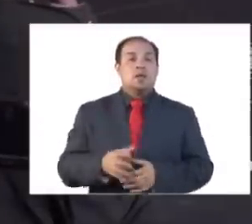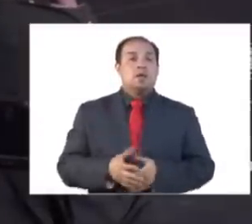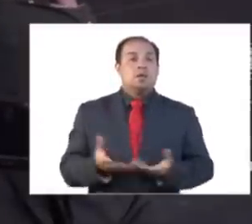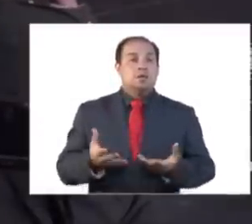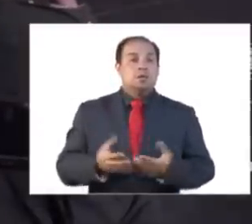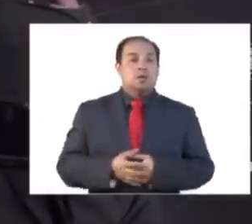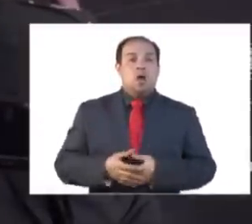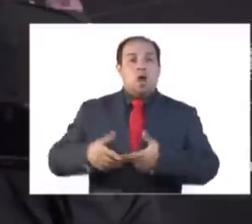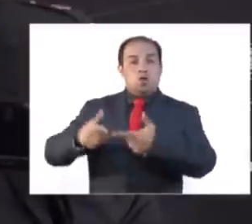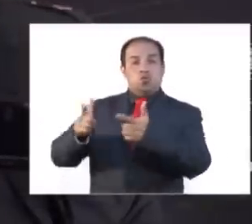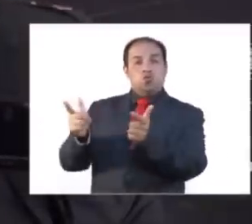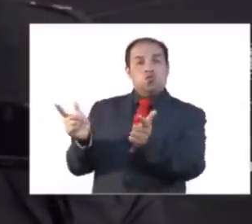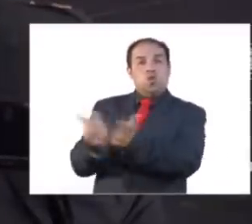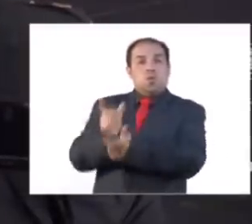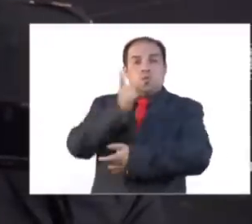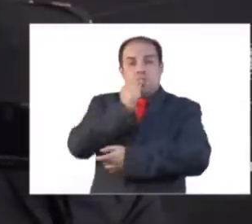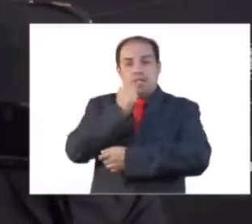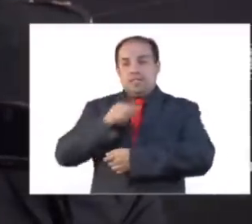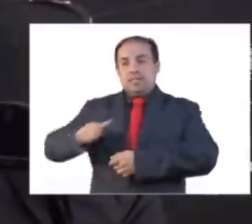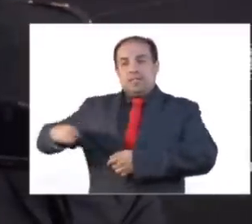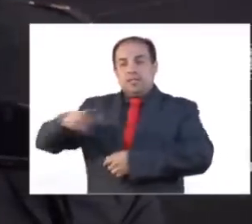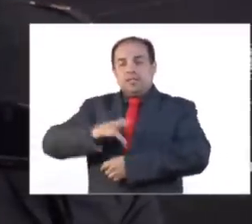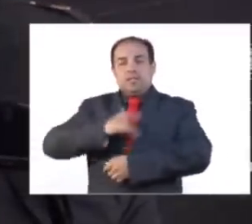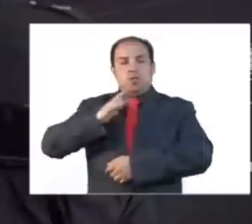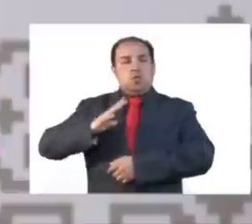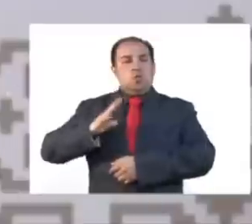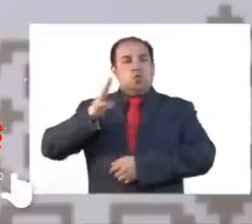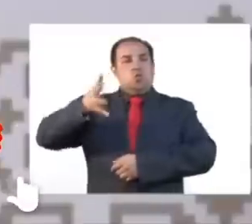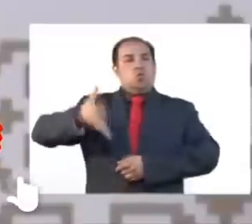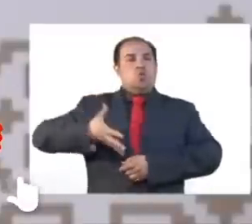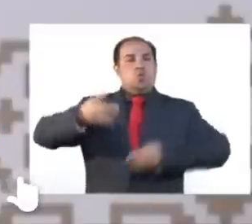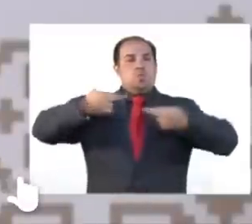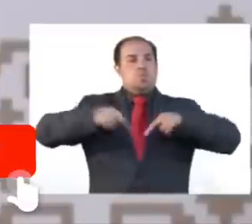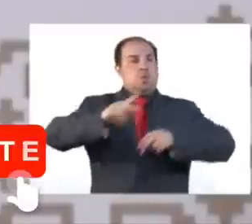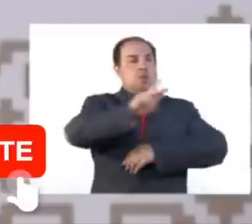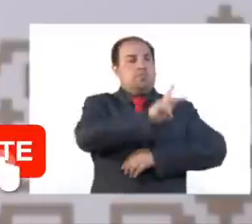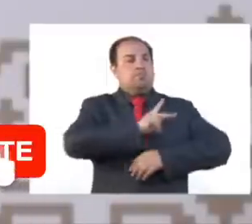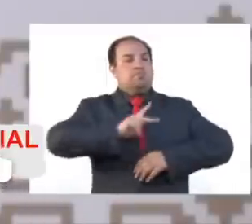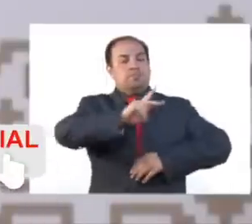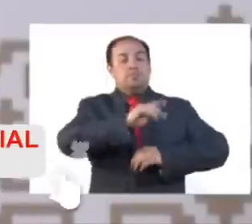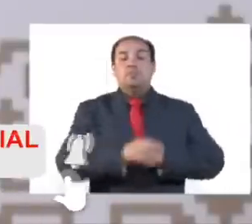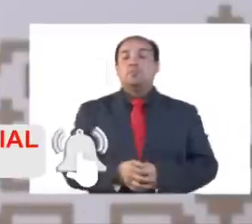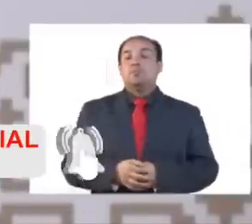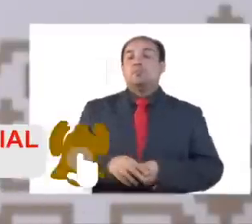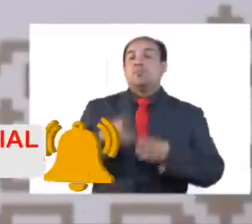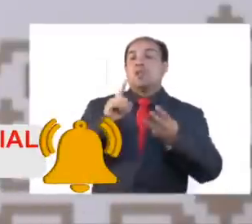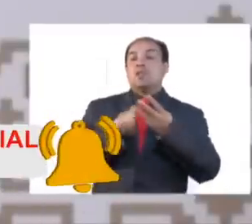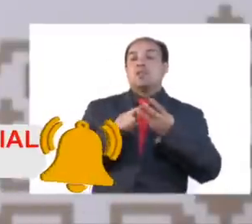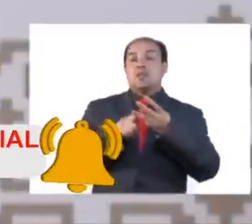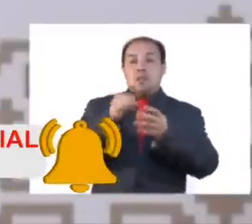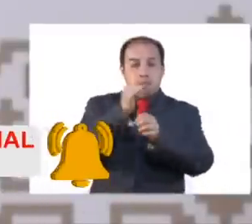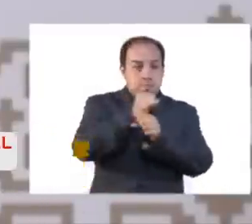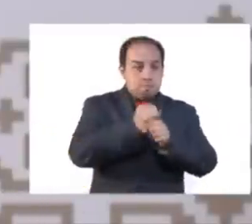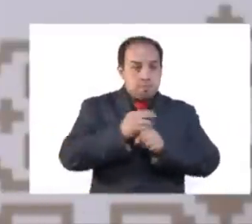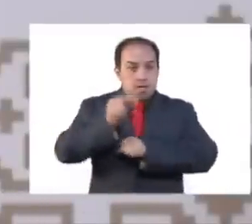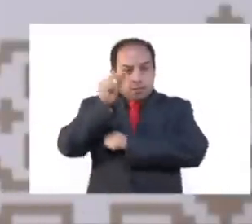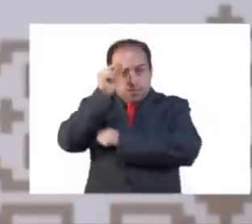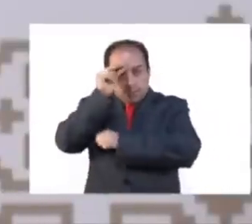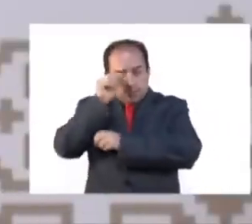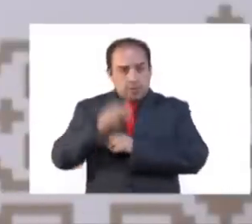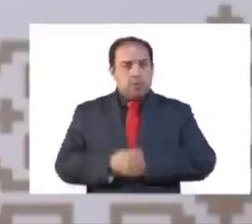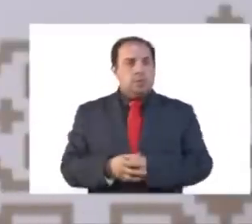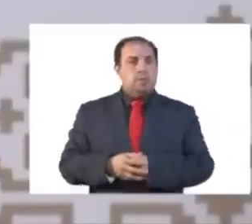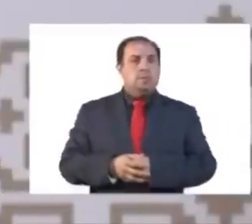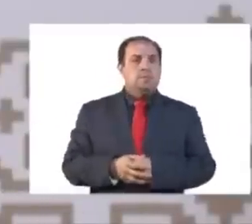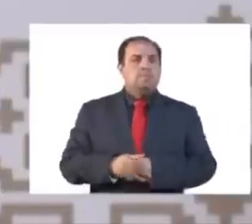sienta orgulloso de representar a su ciudadanía. La tercera tiene que ver con inteligencia y investigación, que tiene que ver